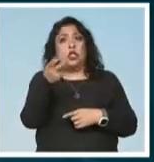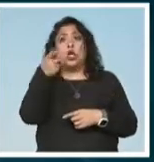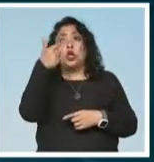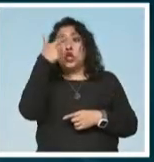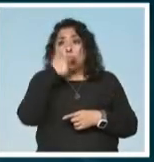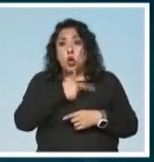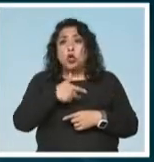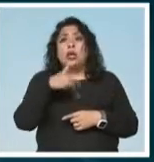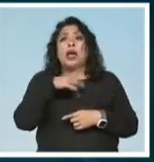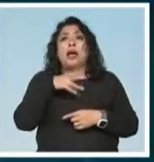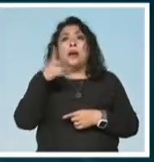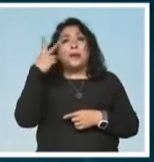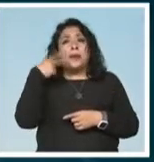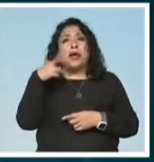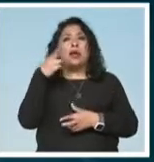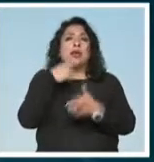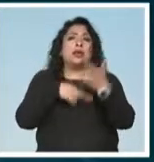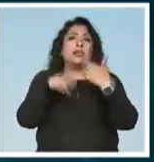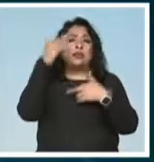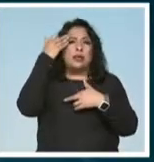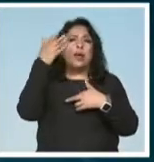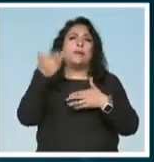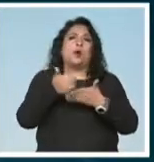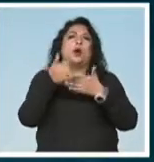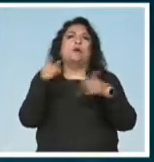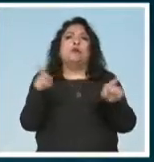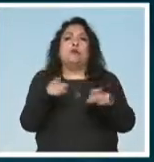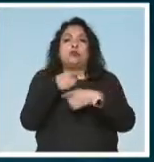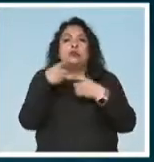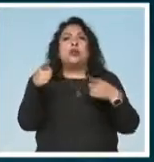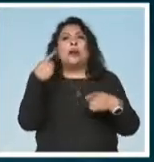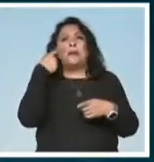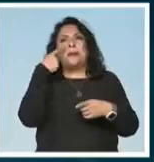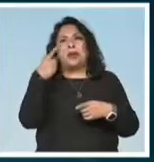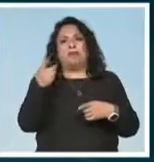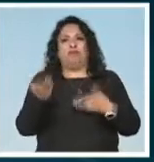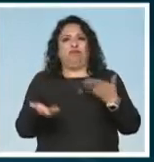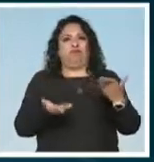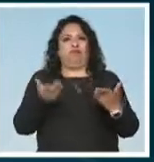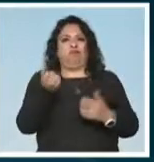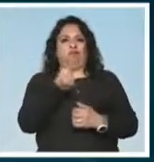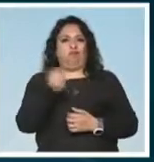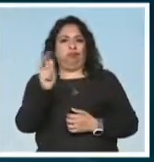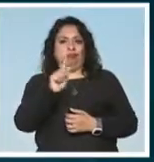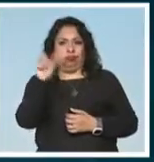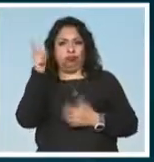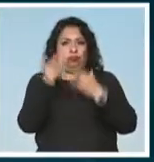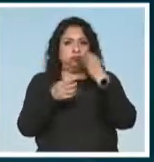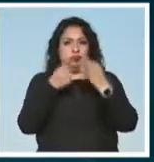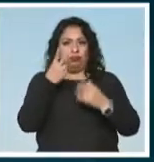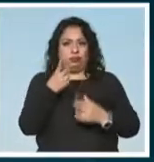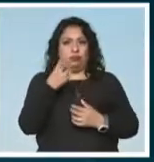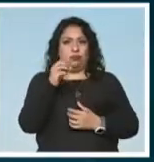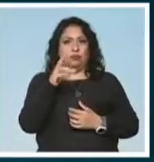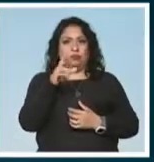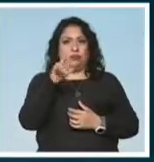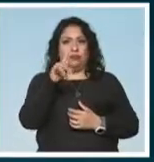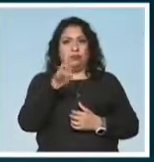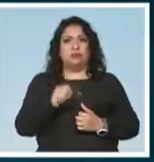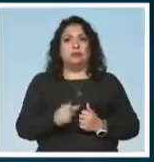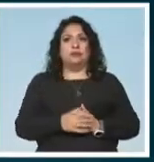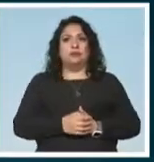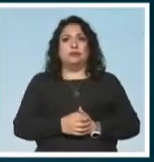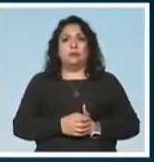en la que se logró viajar en el tiempo a través de la música y lucir los mejores pasos. Noticias 22, Oscar Cortés.